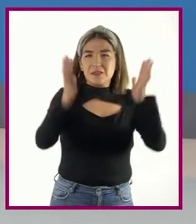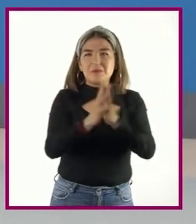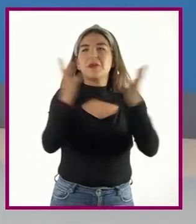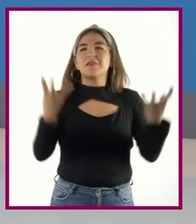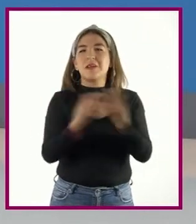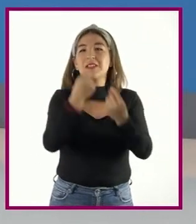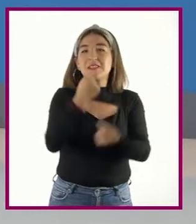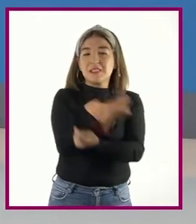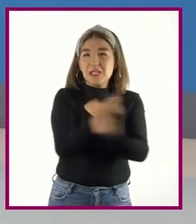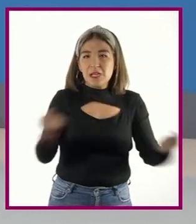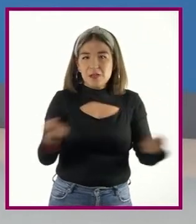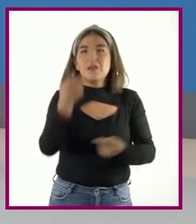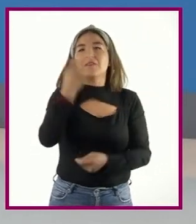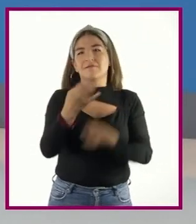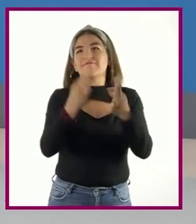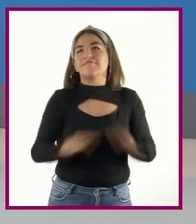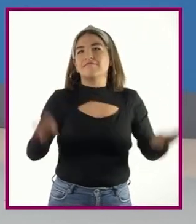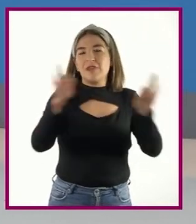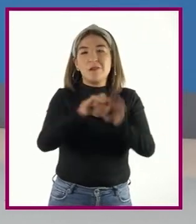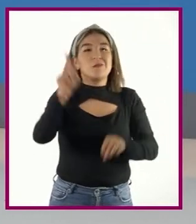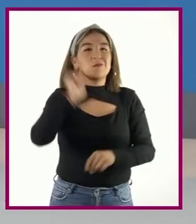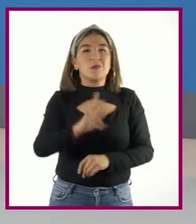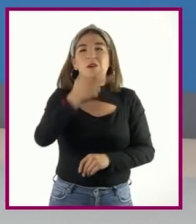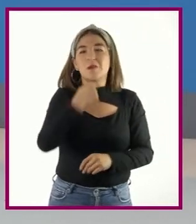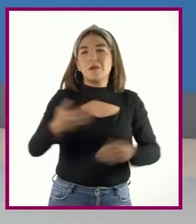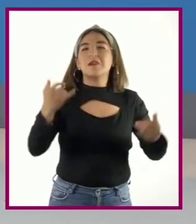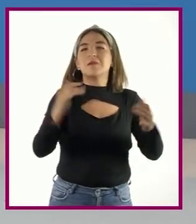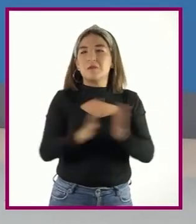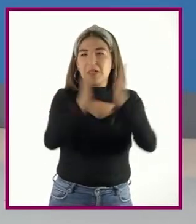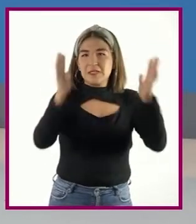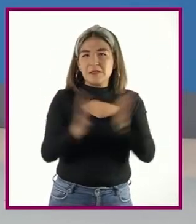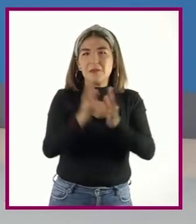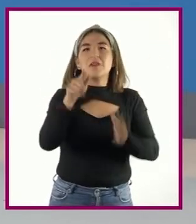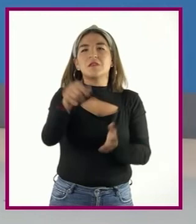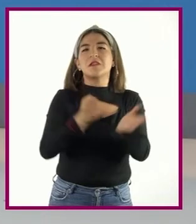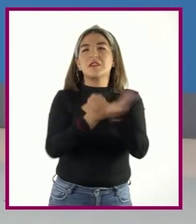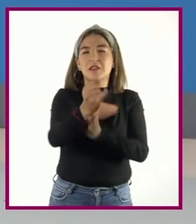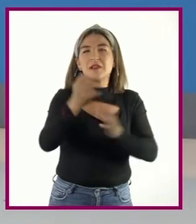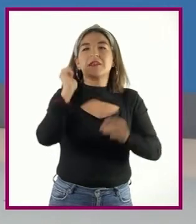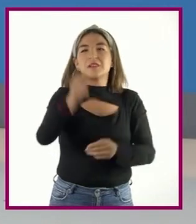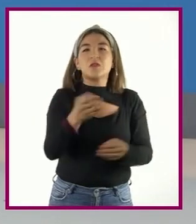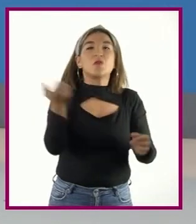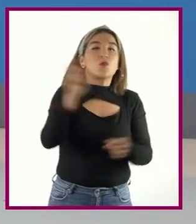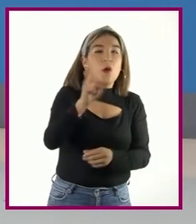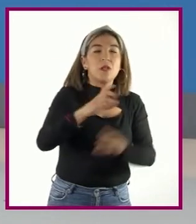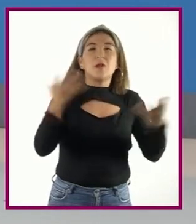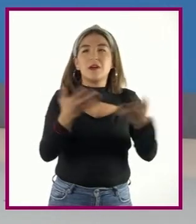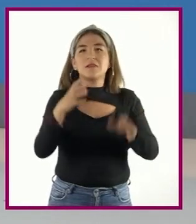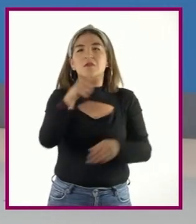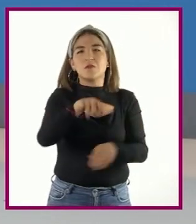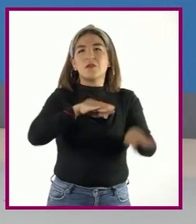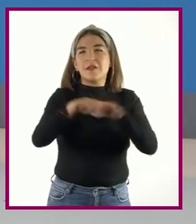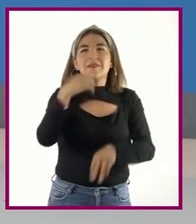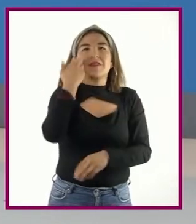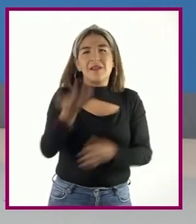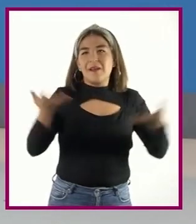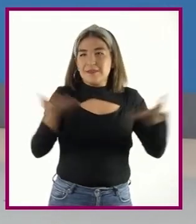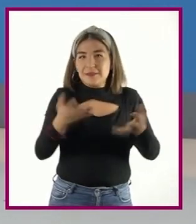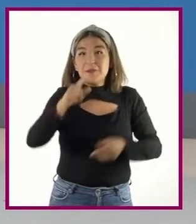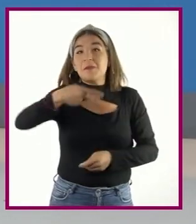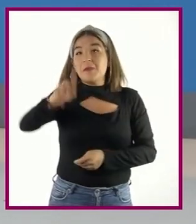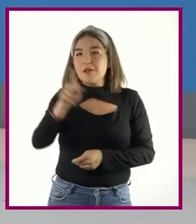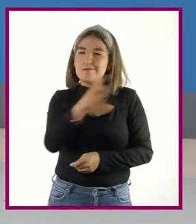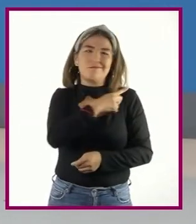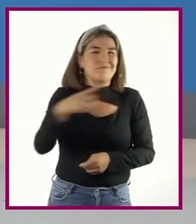infantil, es importante que niñas y niños puedan decidir cuándo y en qué condiciones quieren trabajar, pero que